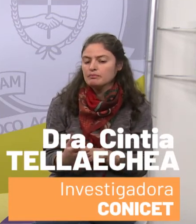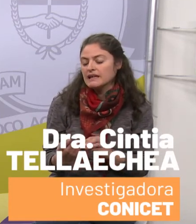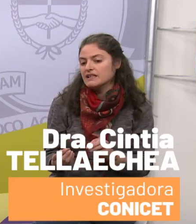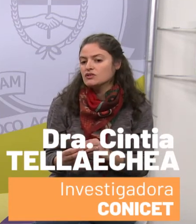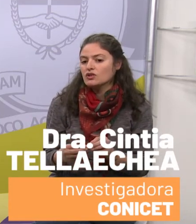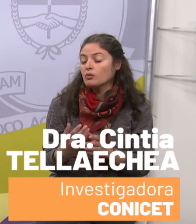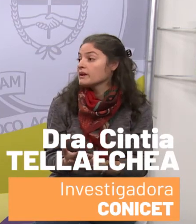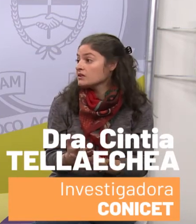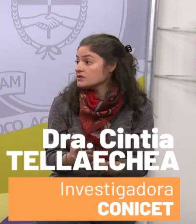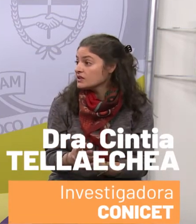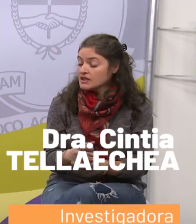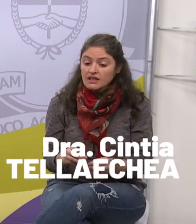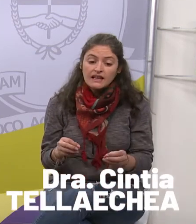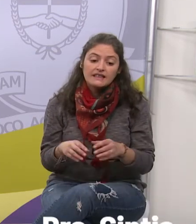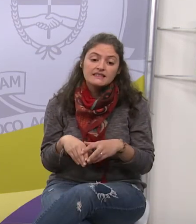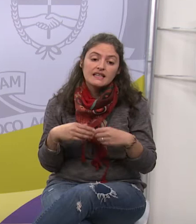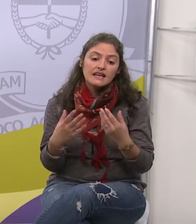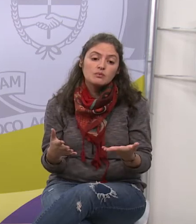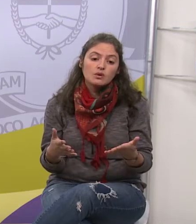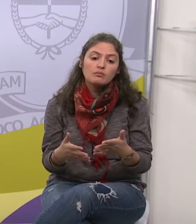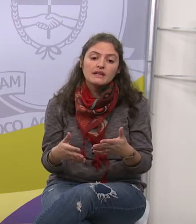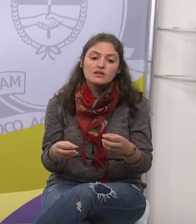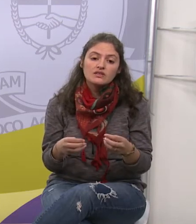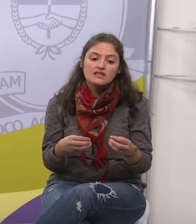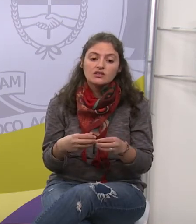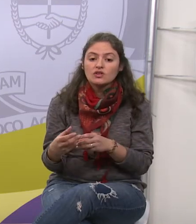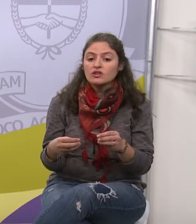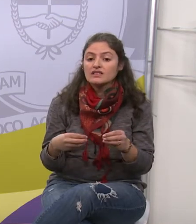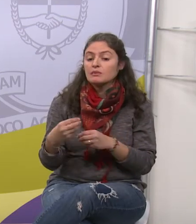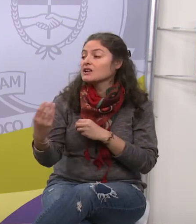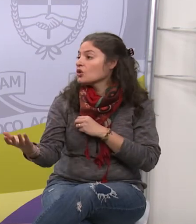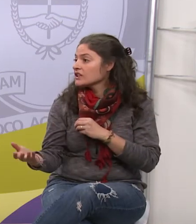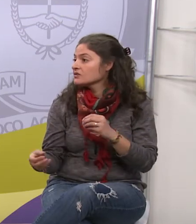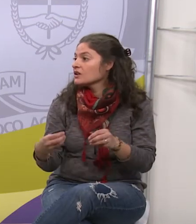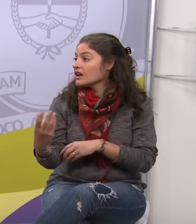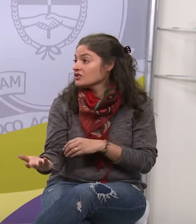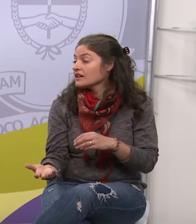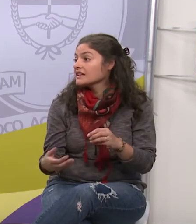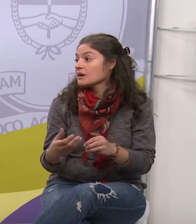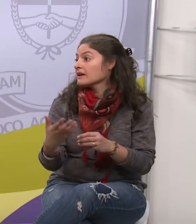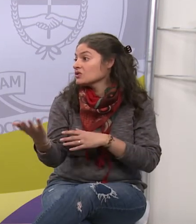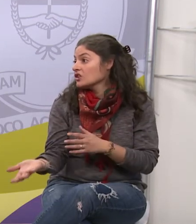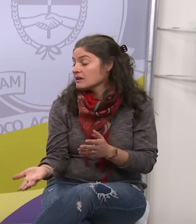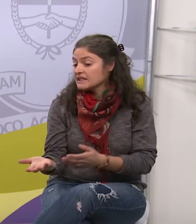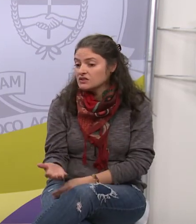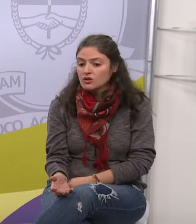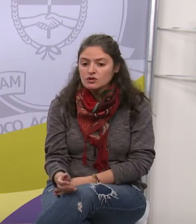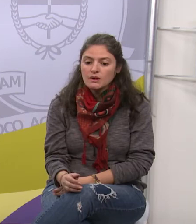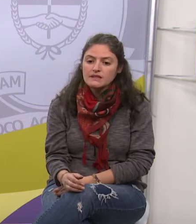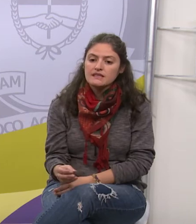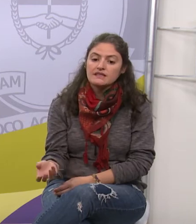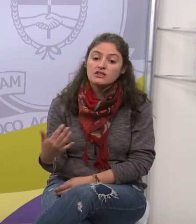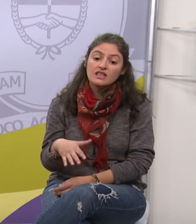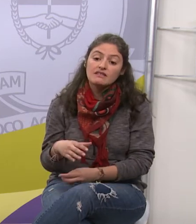gran peligro son los perros. La gente sale al campo con perros y estos son los que terminan corriendo a los gatos y atrapándolos y matándolos